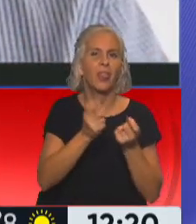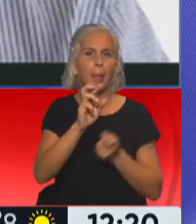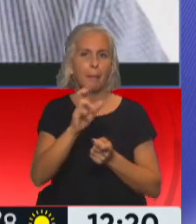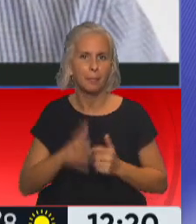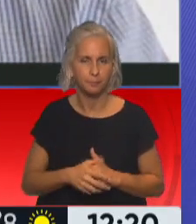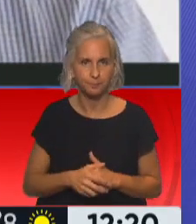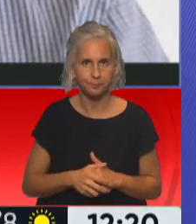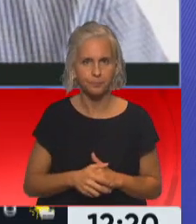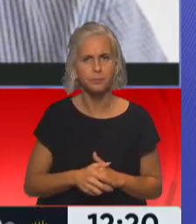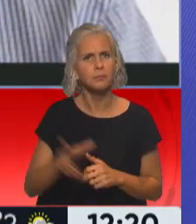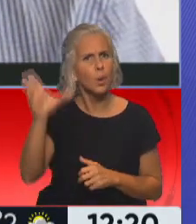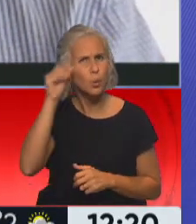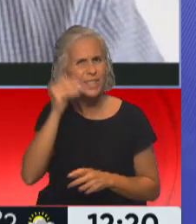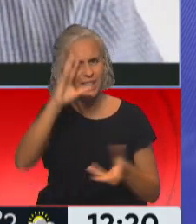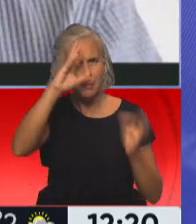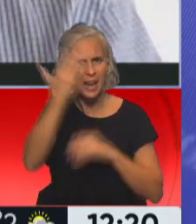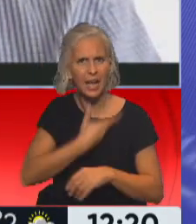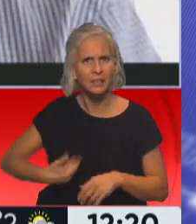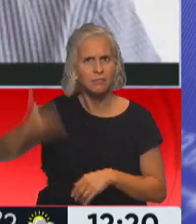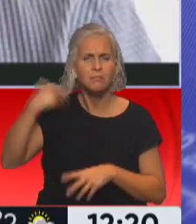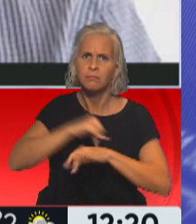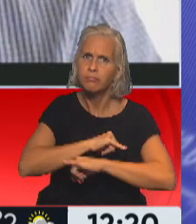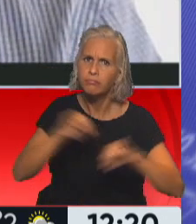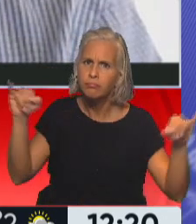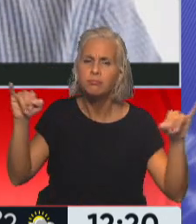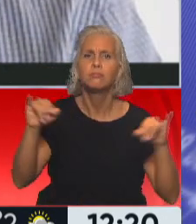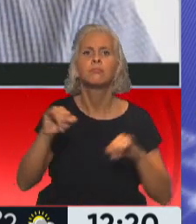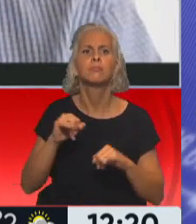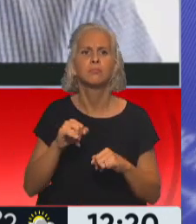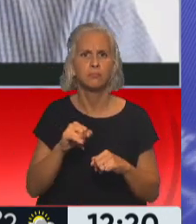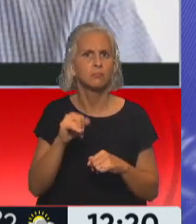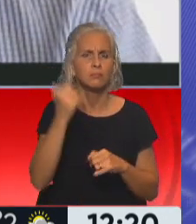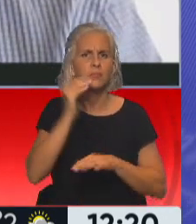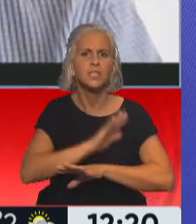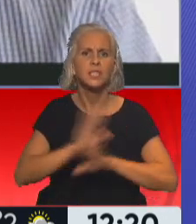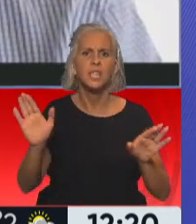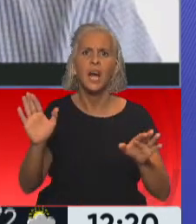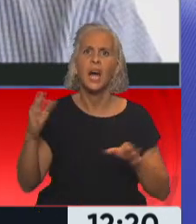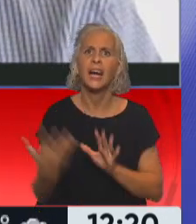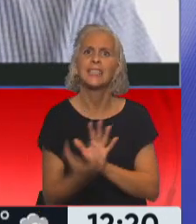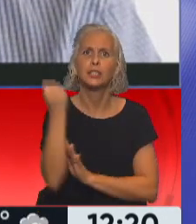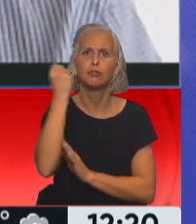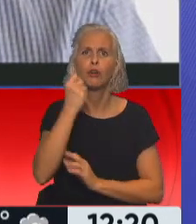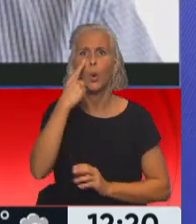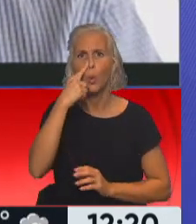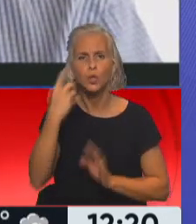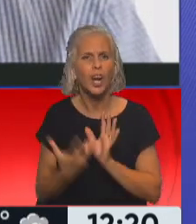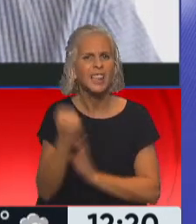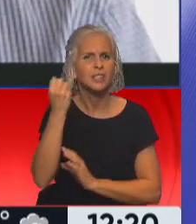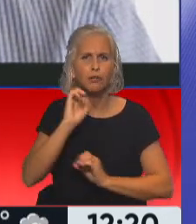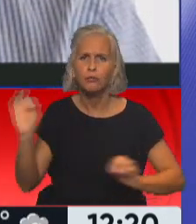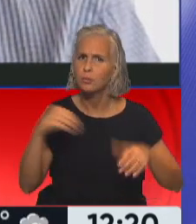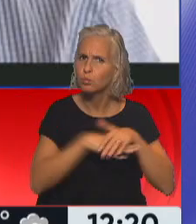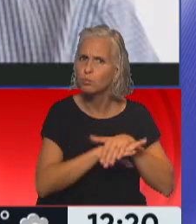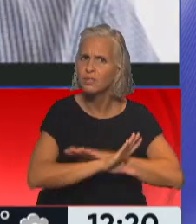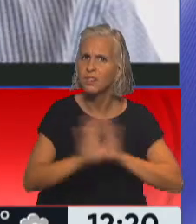Camilo, escuchaste al presidente hace minutos nada más, anunció que, bueno, se terminan las retenciones en el mes de junio, en muchos aspectos,